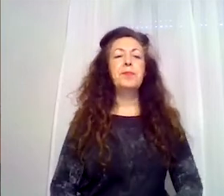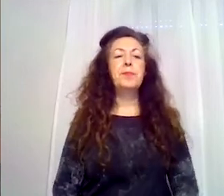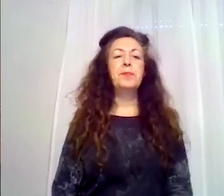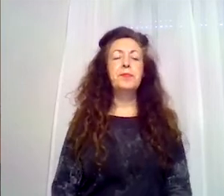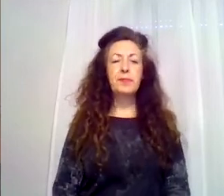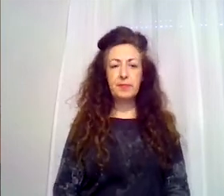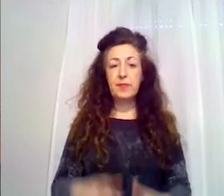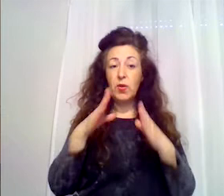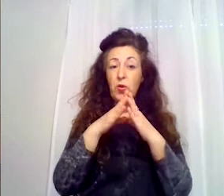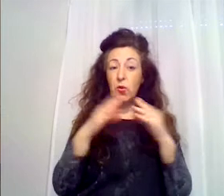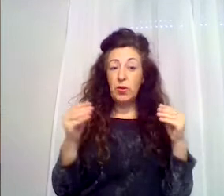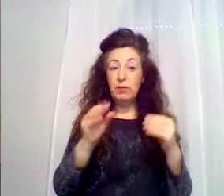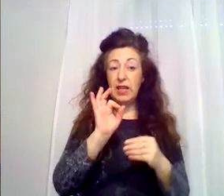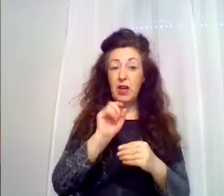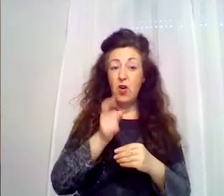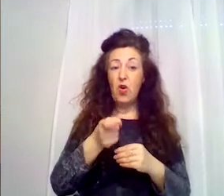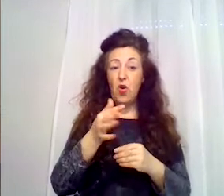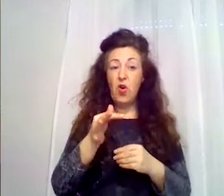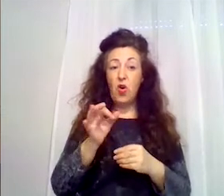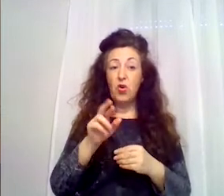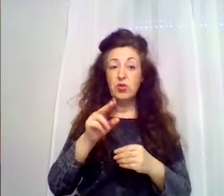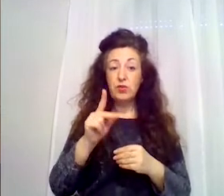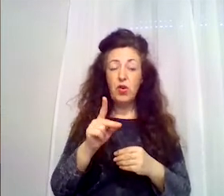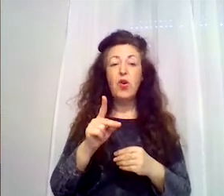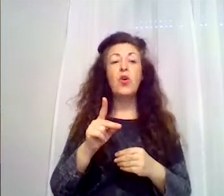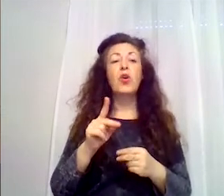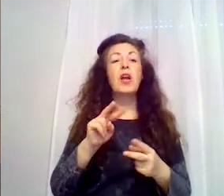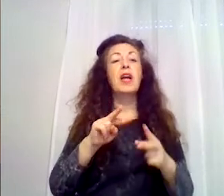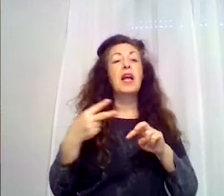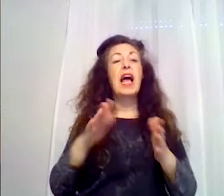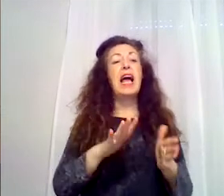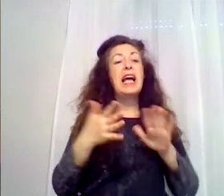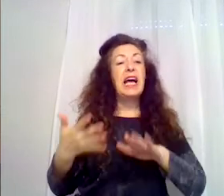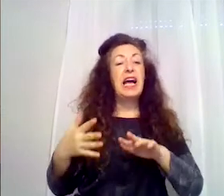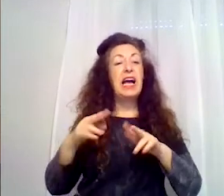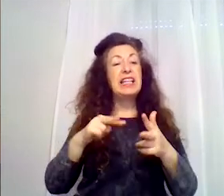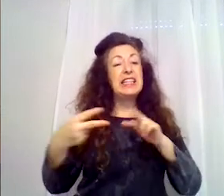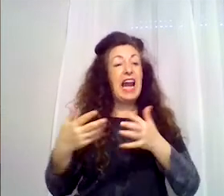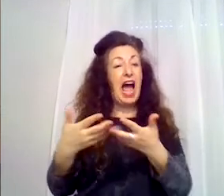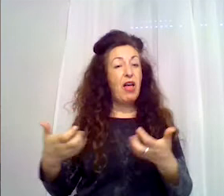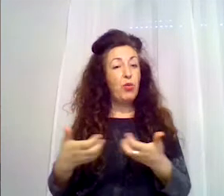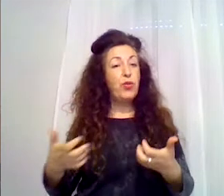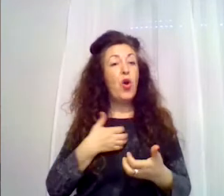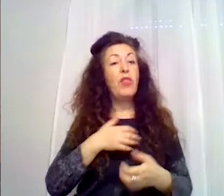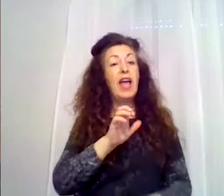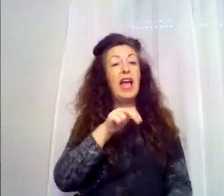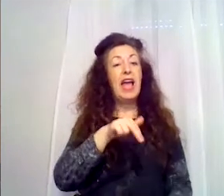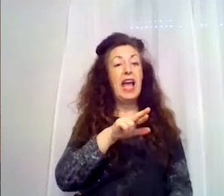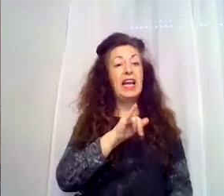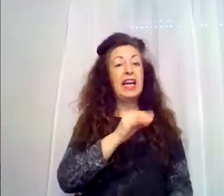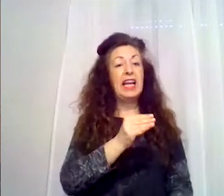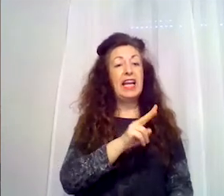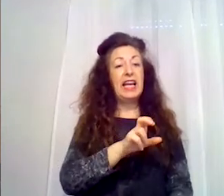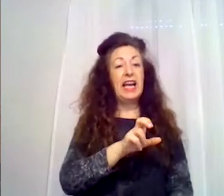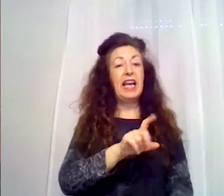a intentar bueno, pues, comprender un poco las dudas que hay acerca de la muerte de Christopher